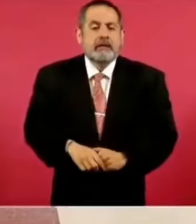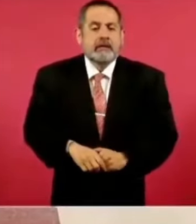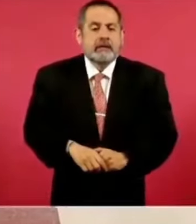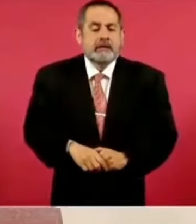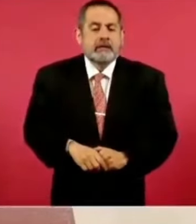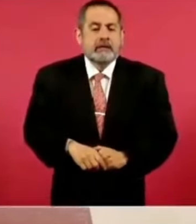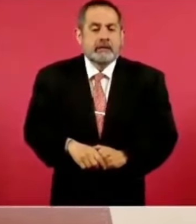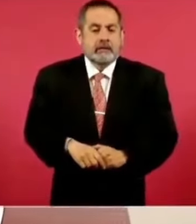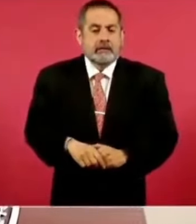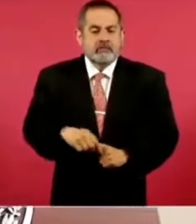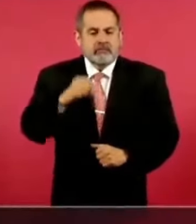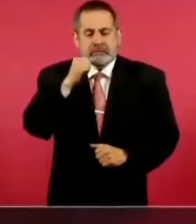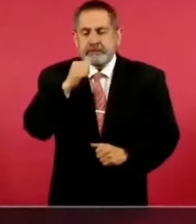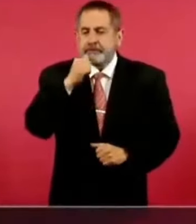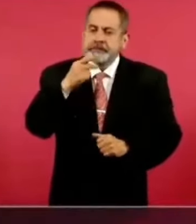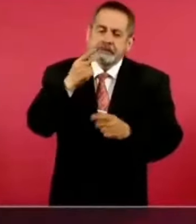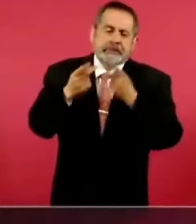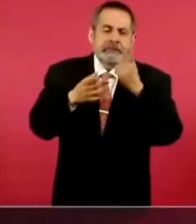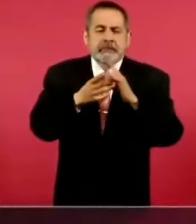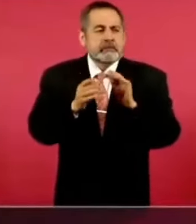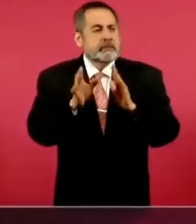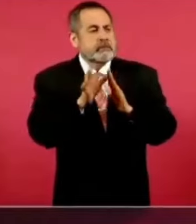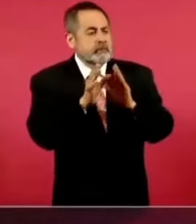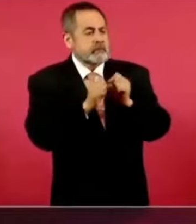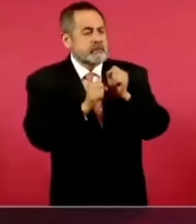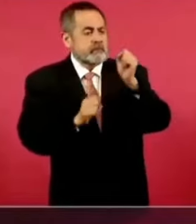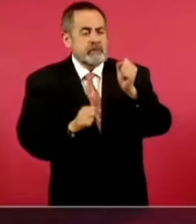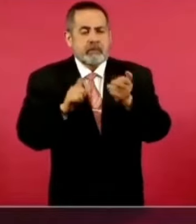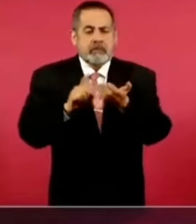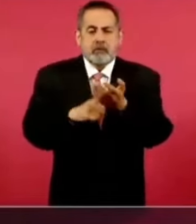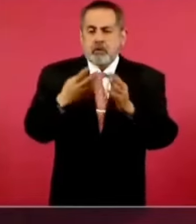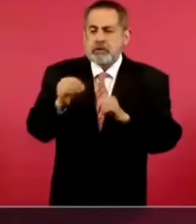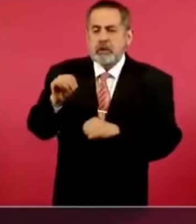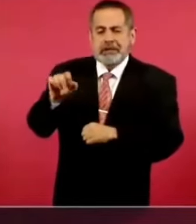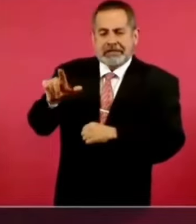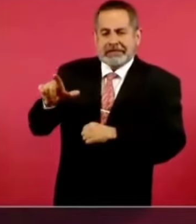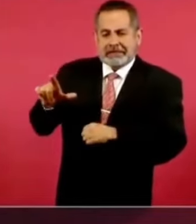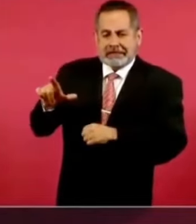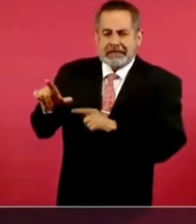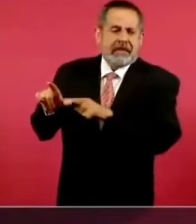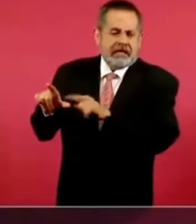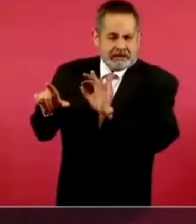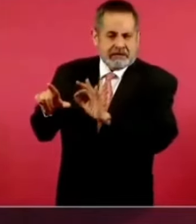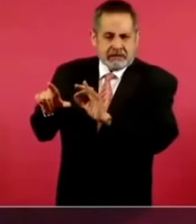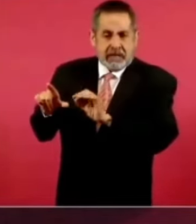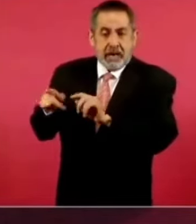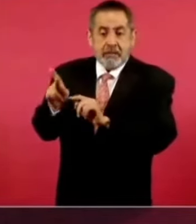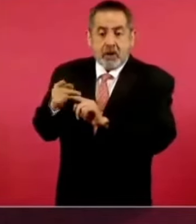Siempre hablamos de la Constitución del 17, pero